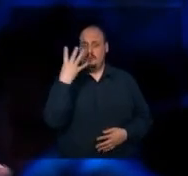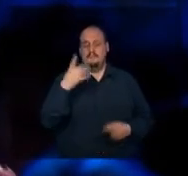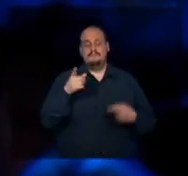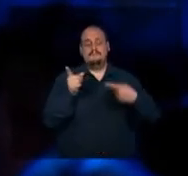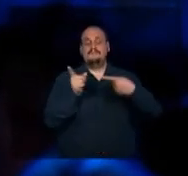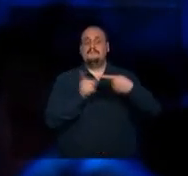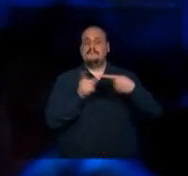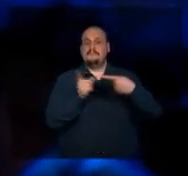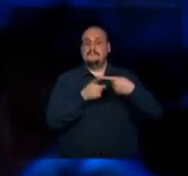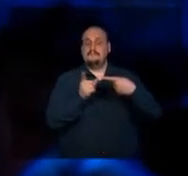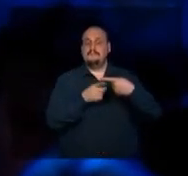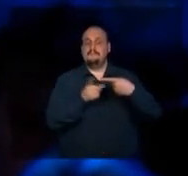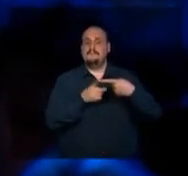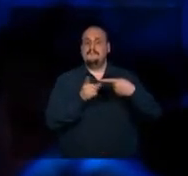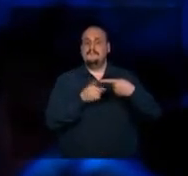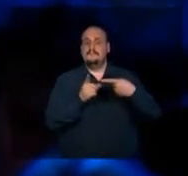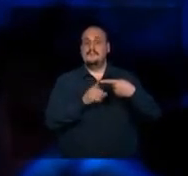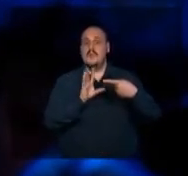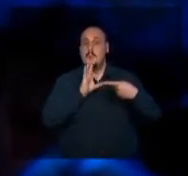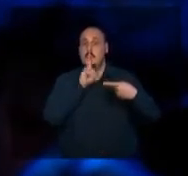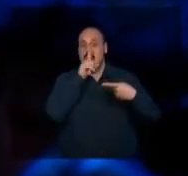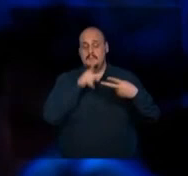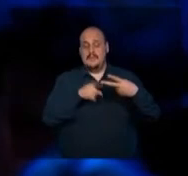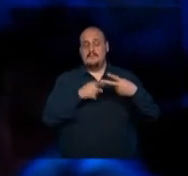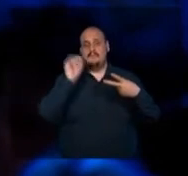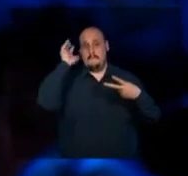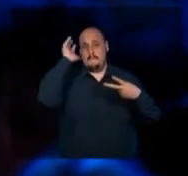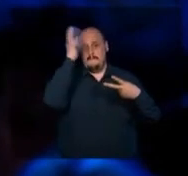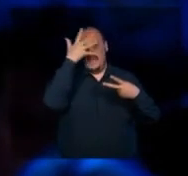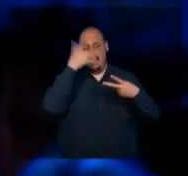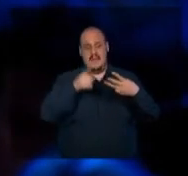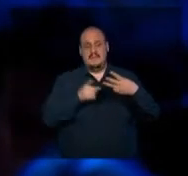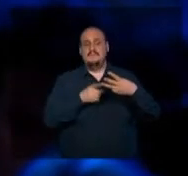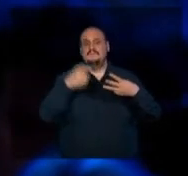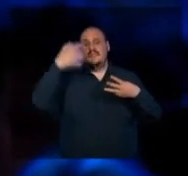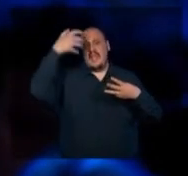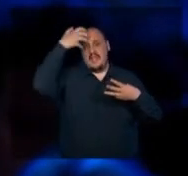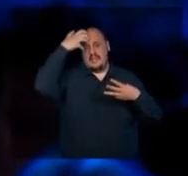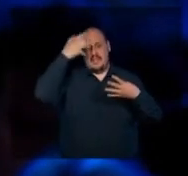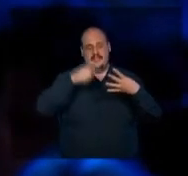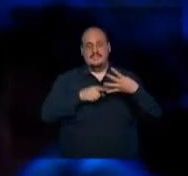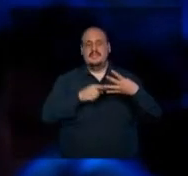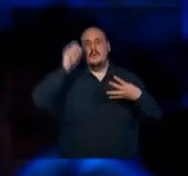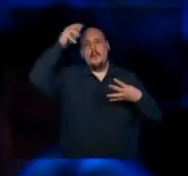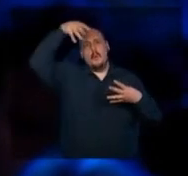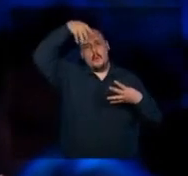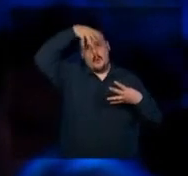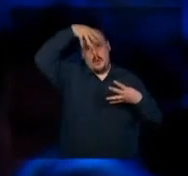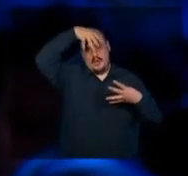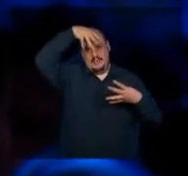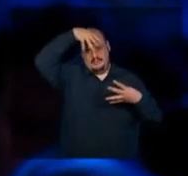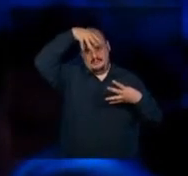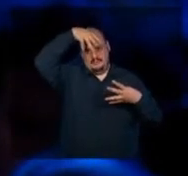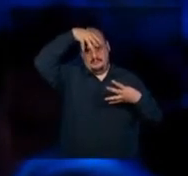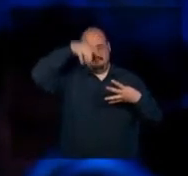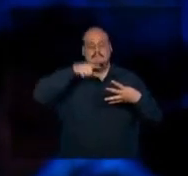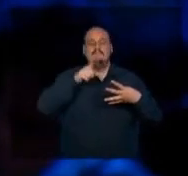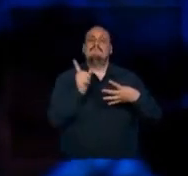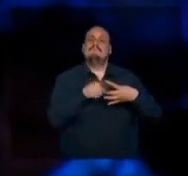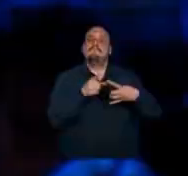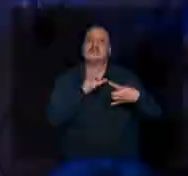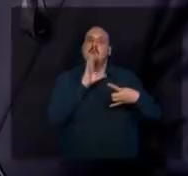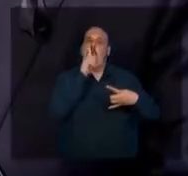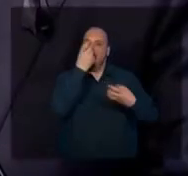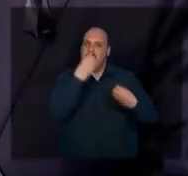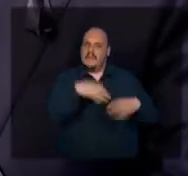que ocurrió fueron Miriam breckman Javier Miley Juan esquiar y Patricia bulrich por eso tienes la palabra